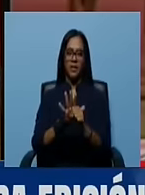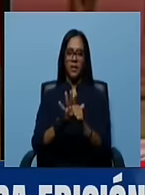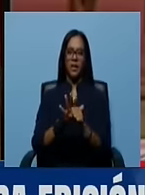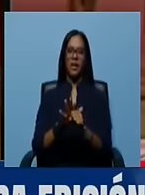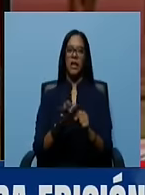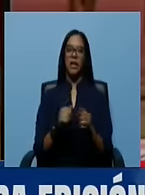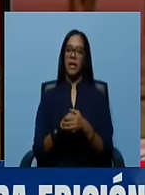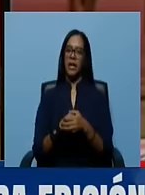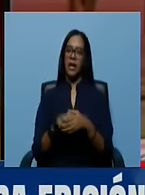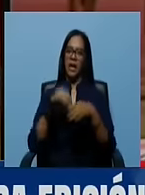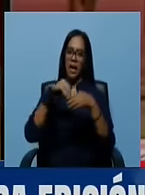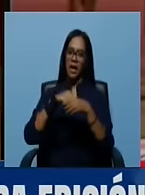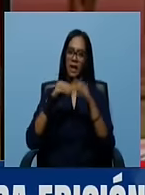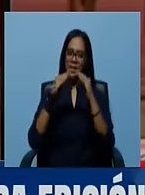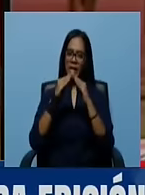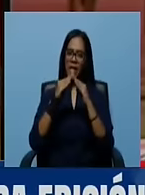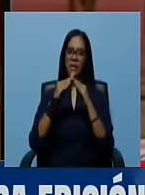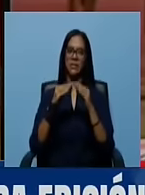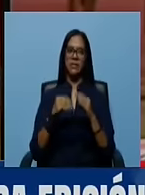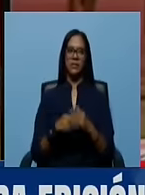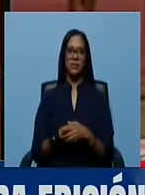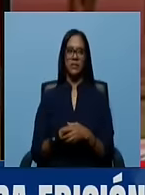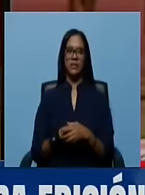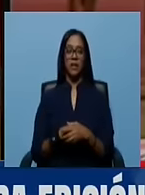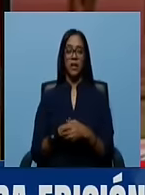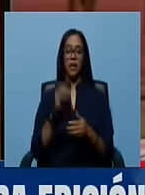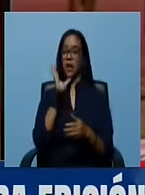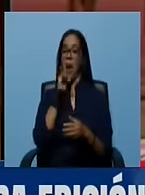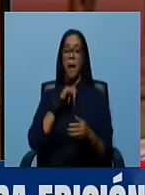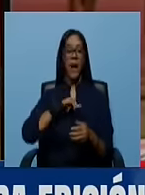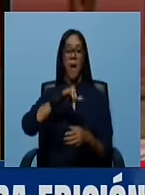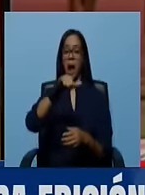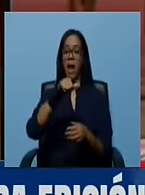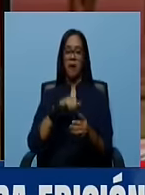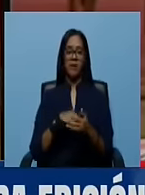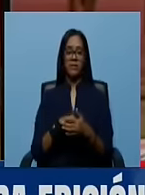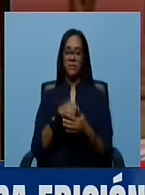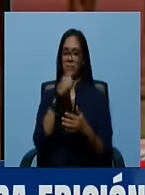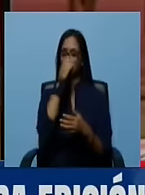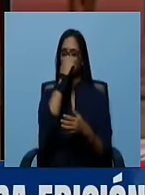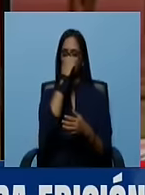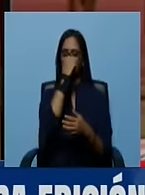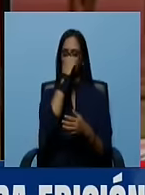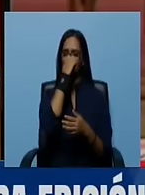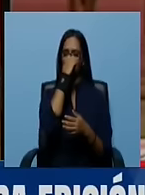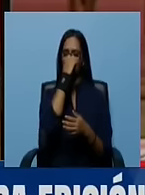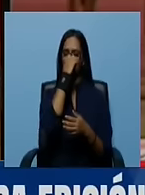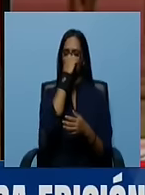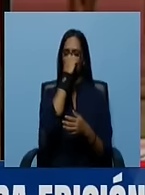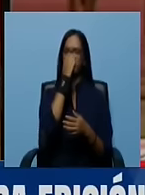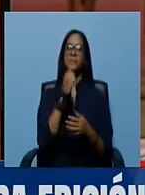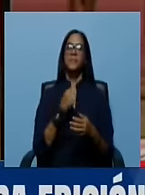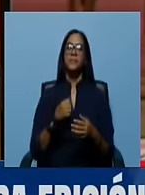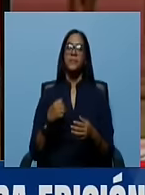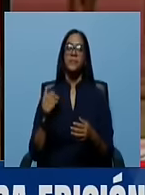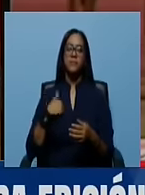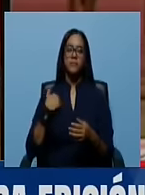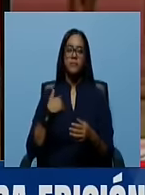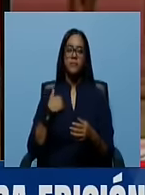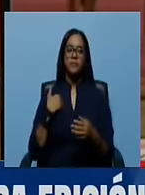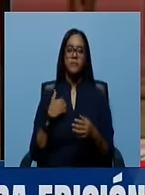cuarentenas radicales, y no había vuelos, ni de Buenos Aires, ni de Caracas, ni de ningún